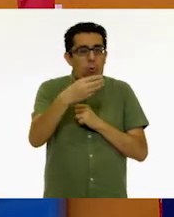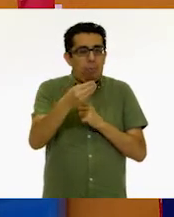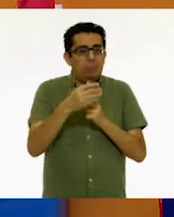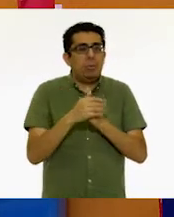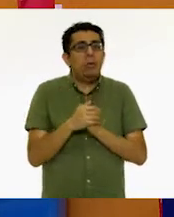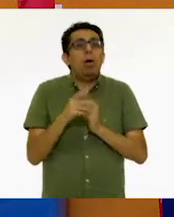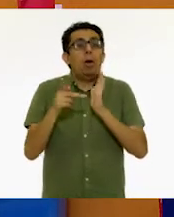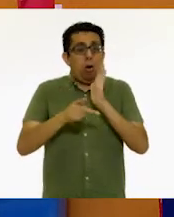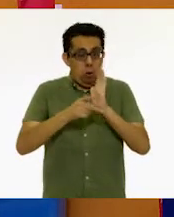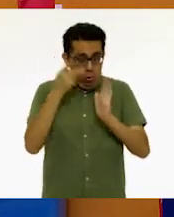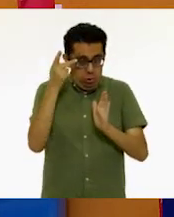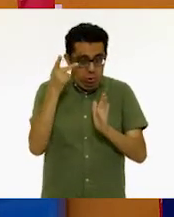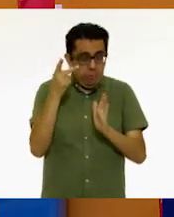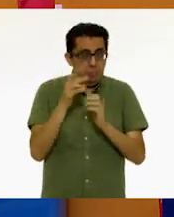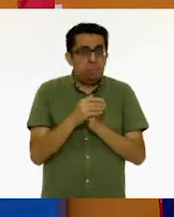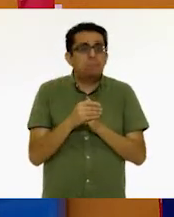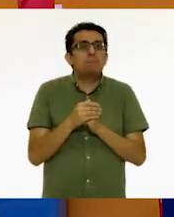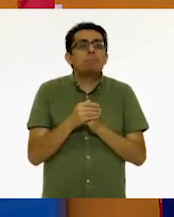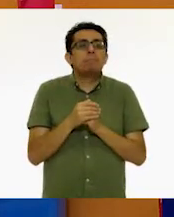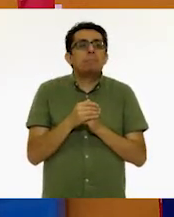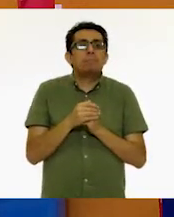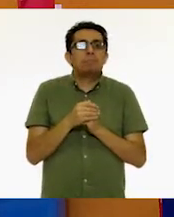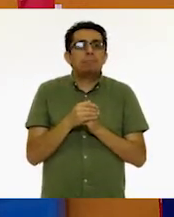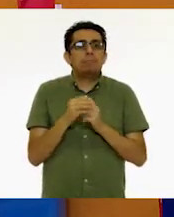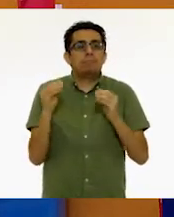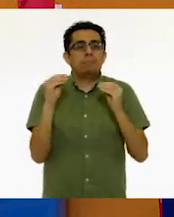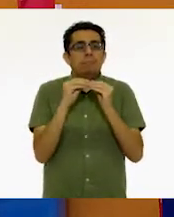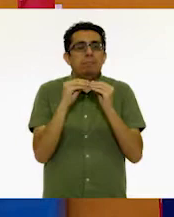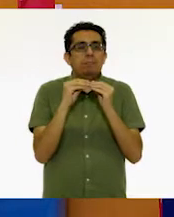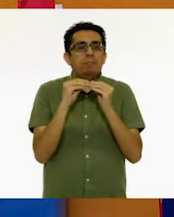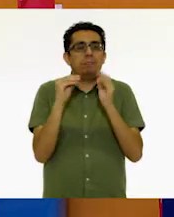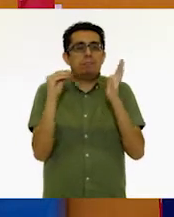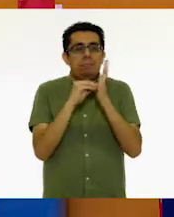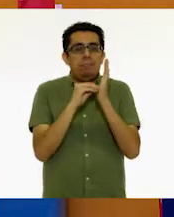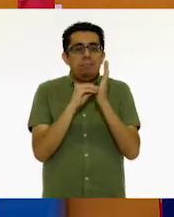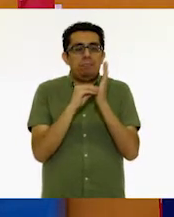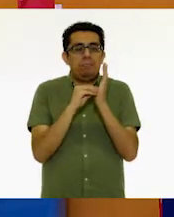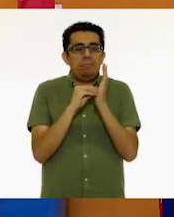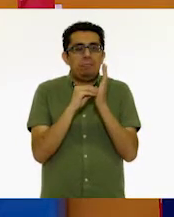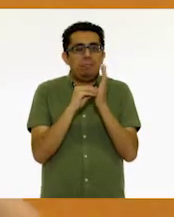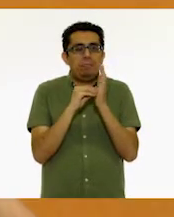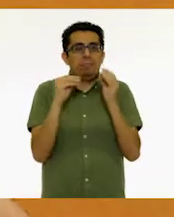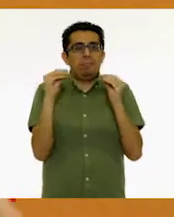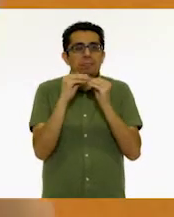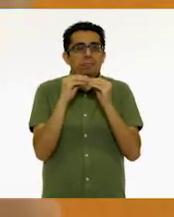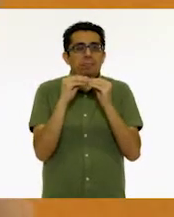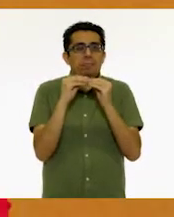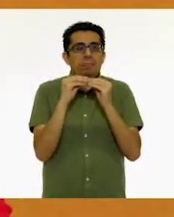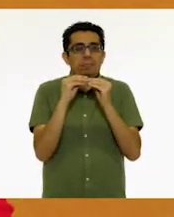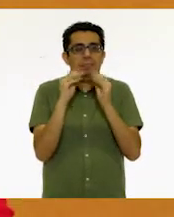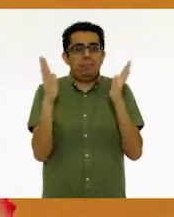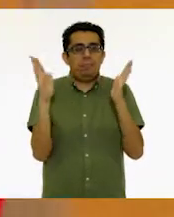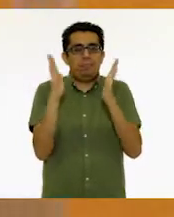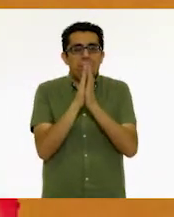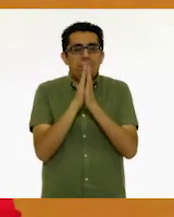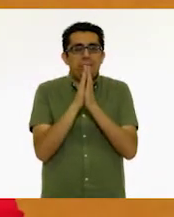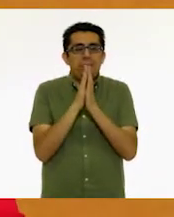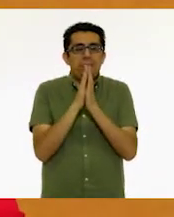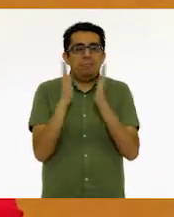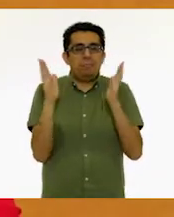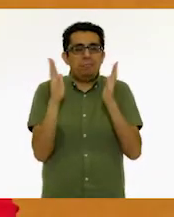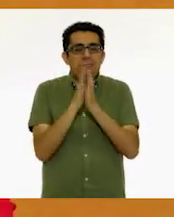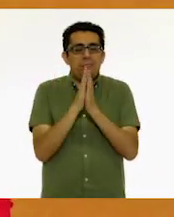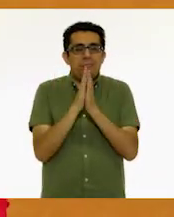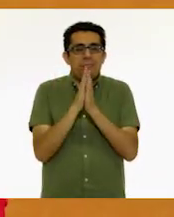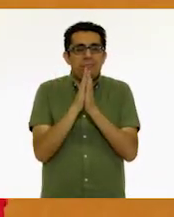a repetir. Pica piedra, pica aquí. Pica, palma,